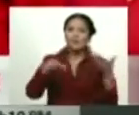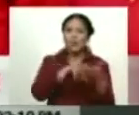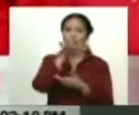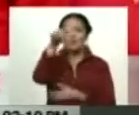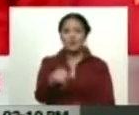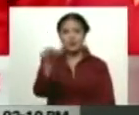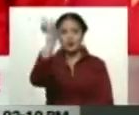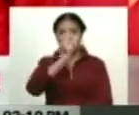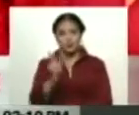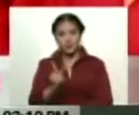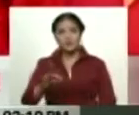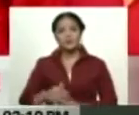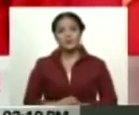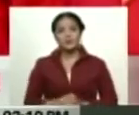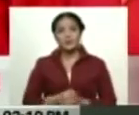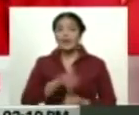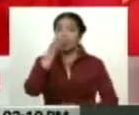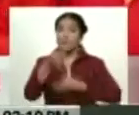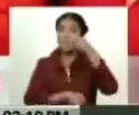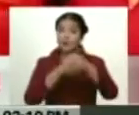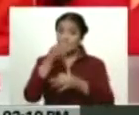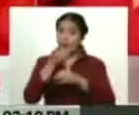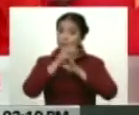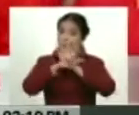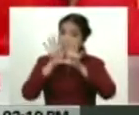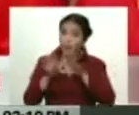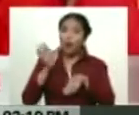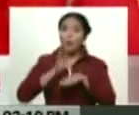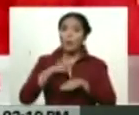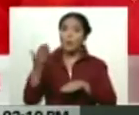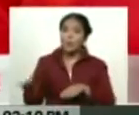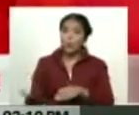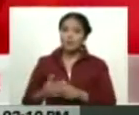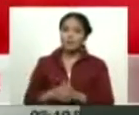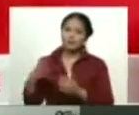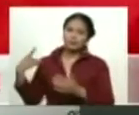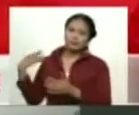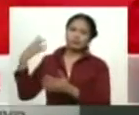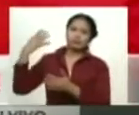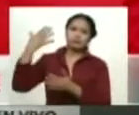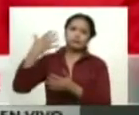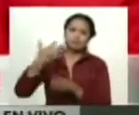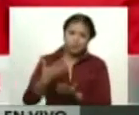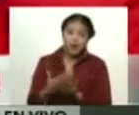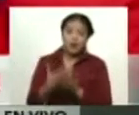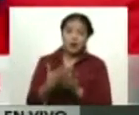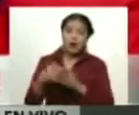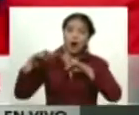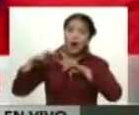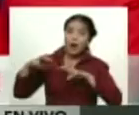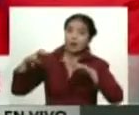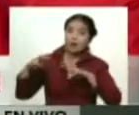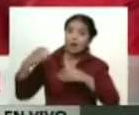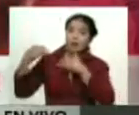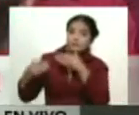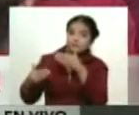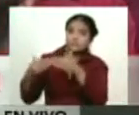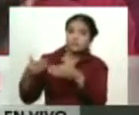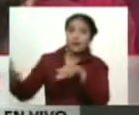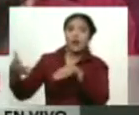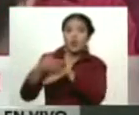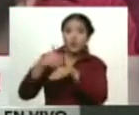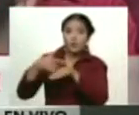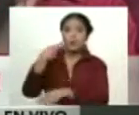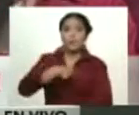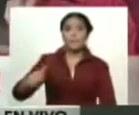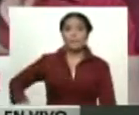nuestro país. Señalamos esto porque si bien desde el punto de vista histórico se pueden hacer diversos análisis de lo que ha sido el gobierno del presidente Nicolás